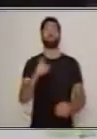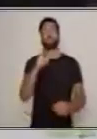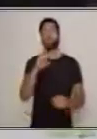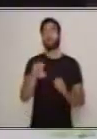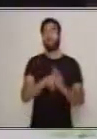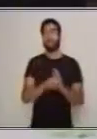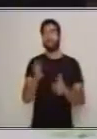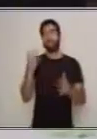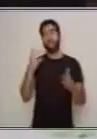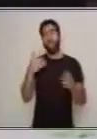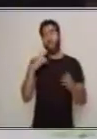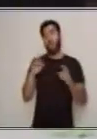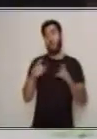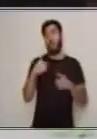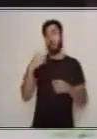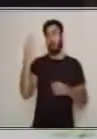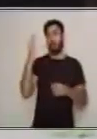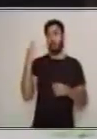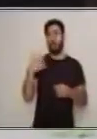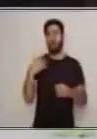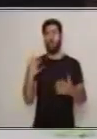nos ponemos muy nerviosos y estamos,